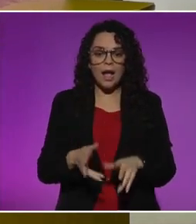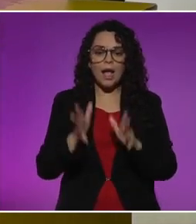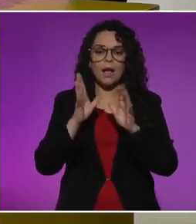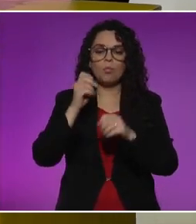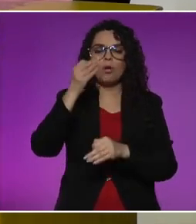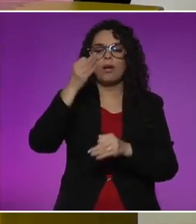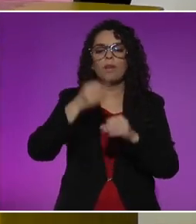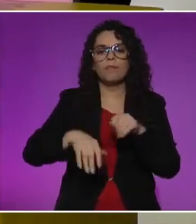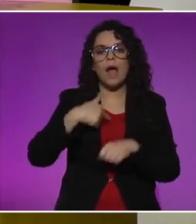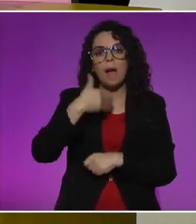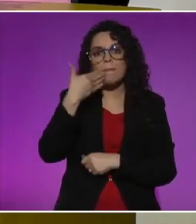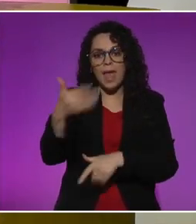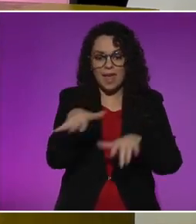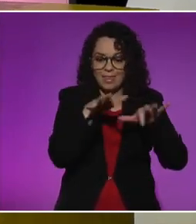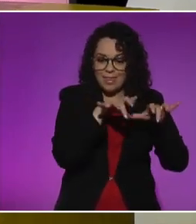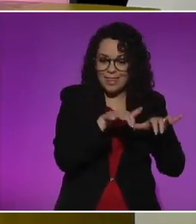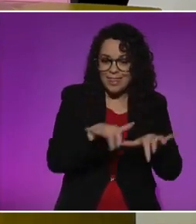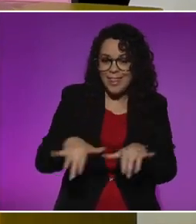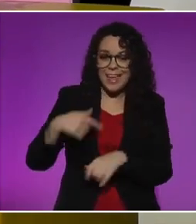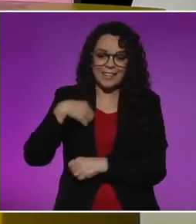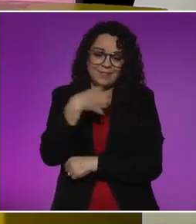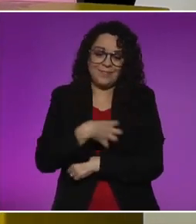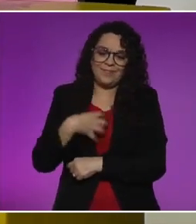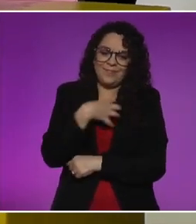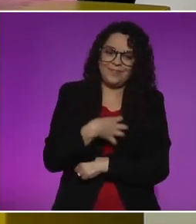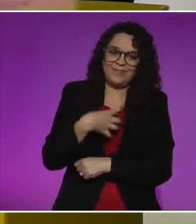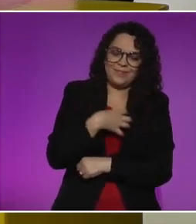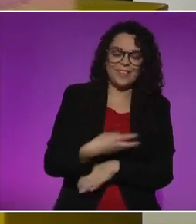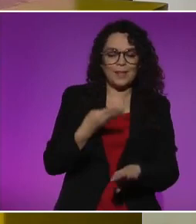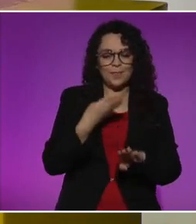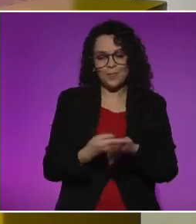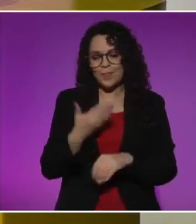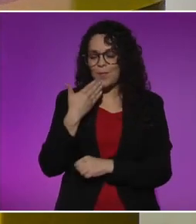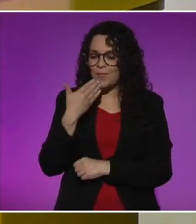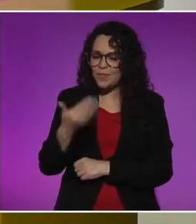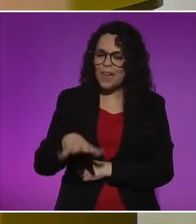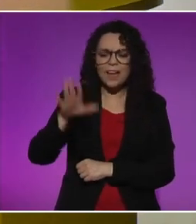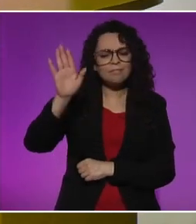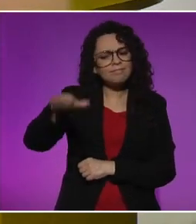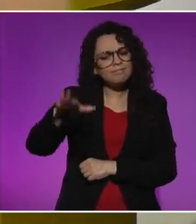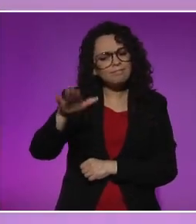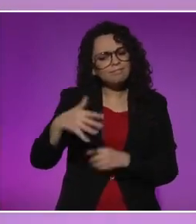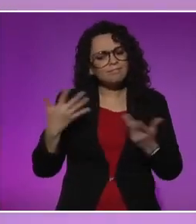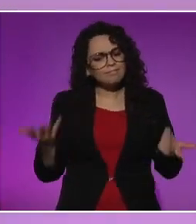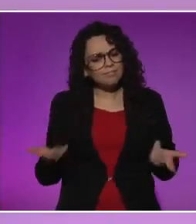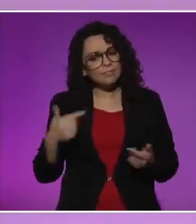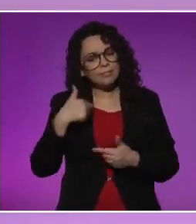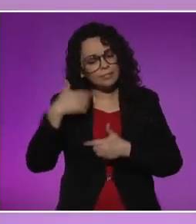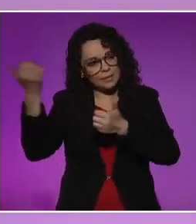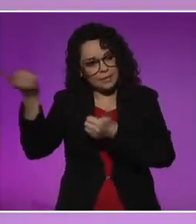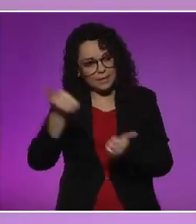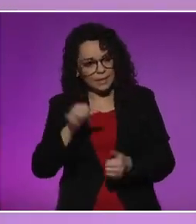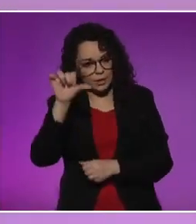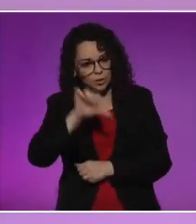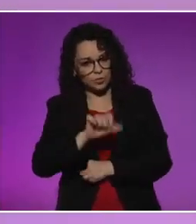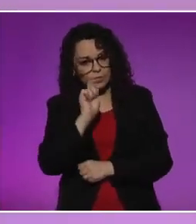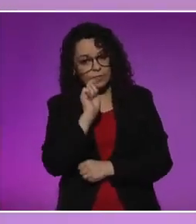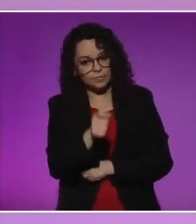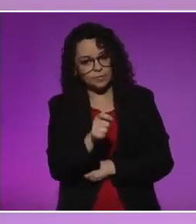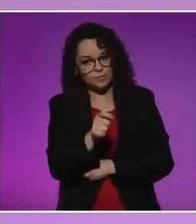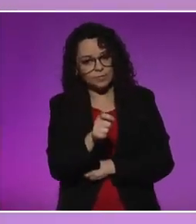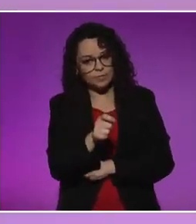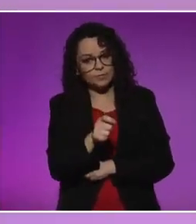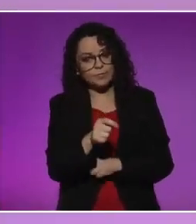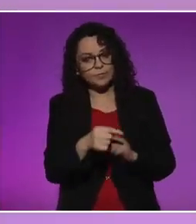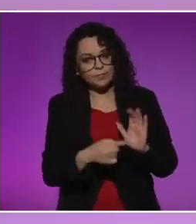salir. ¡Sí! Muy bien. Oye, y hoy justamente te traje una partitura